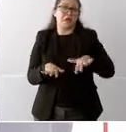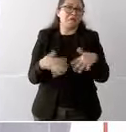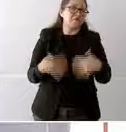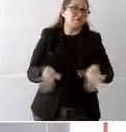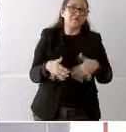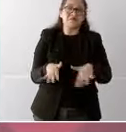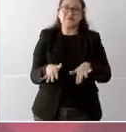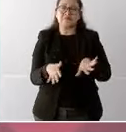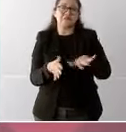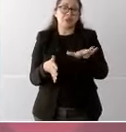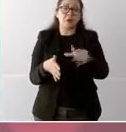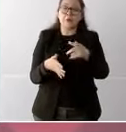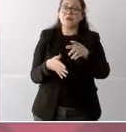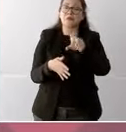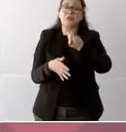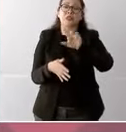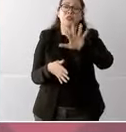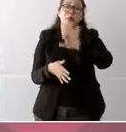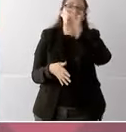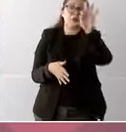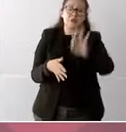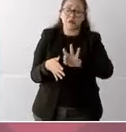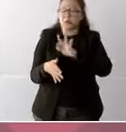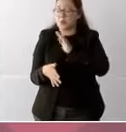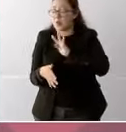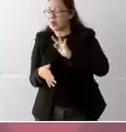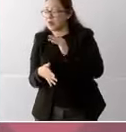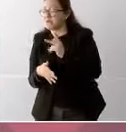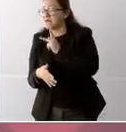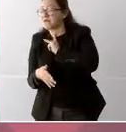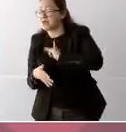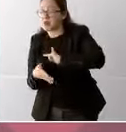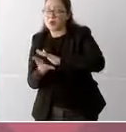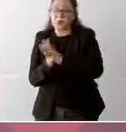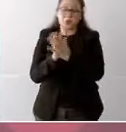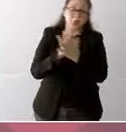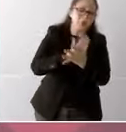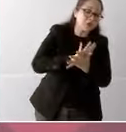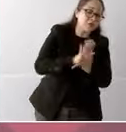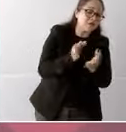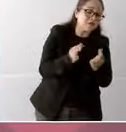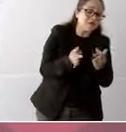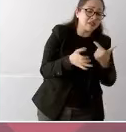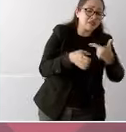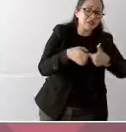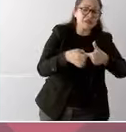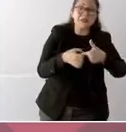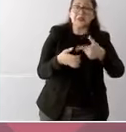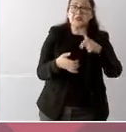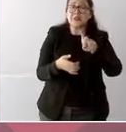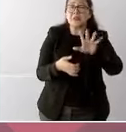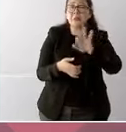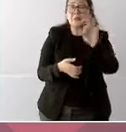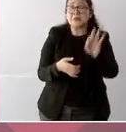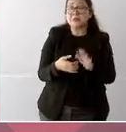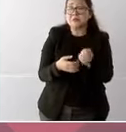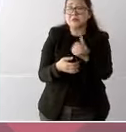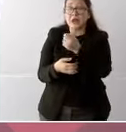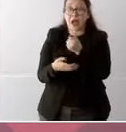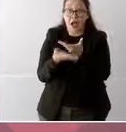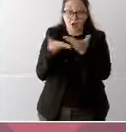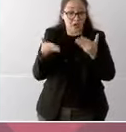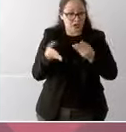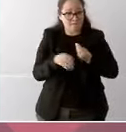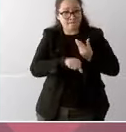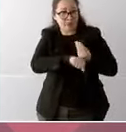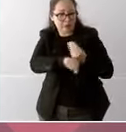crudo del 35%, ya estamos en el 60% en capacidad de producción.